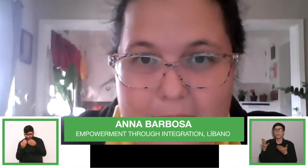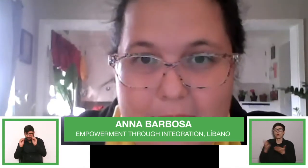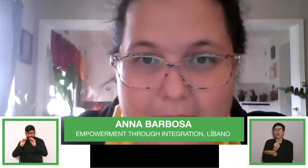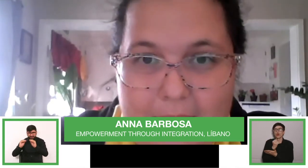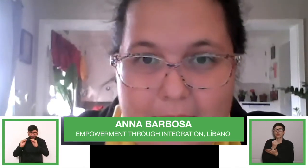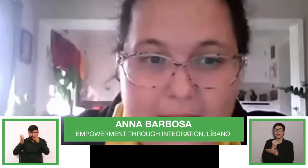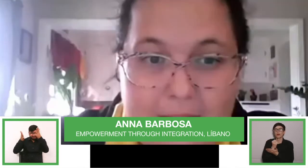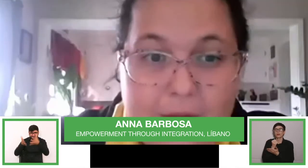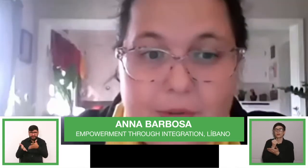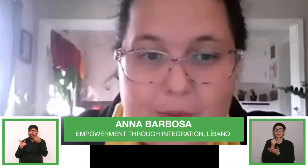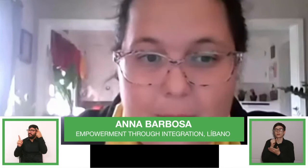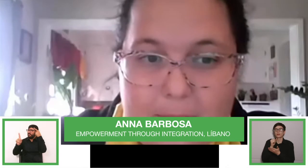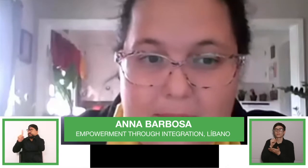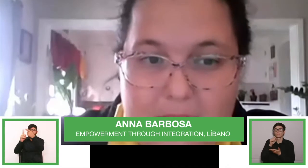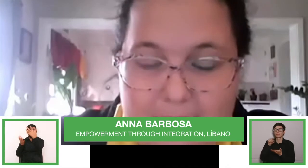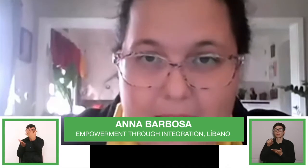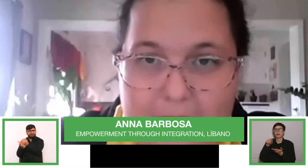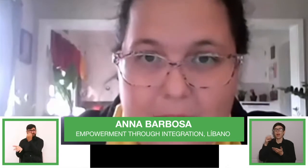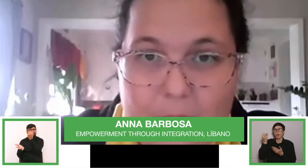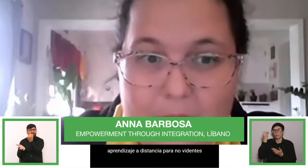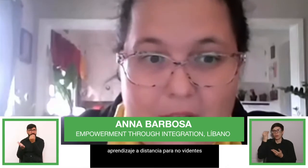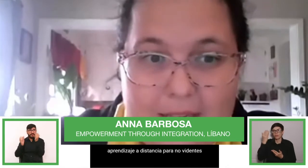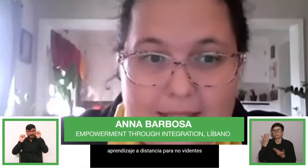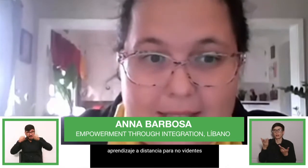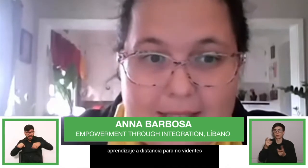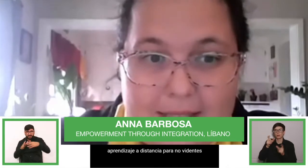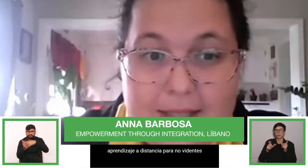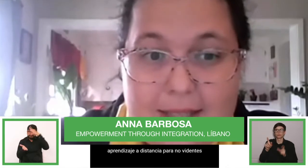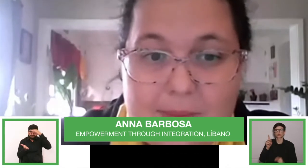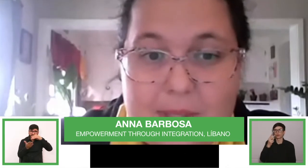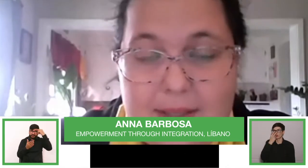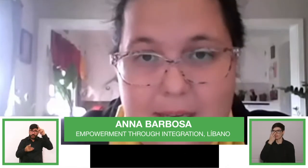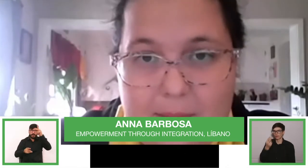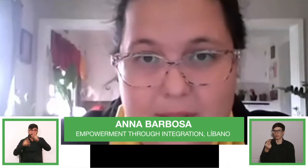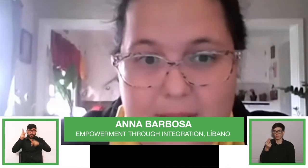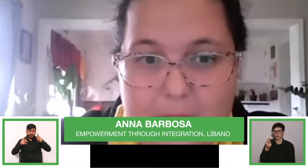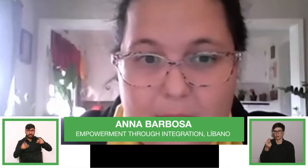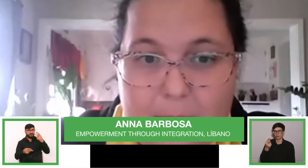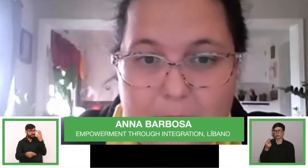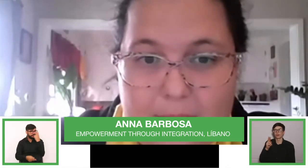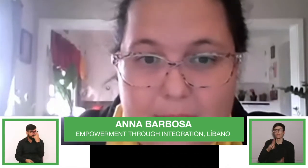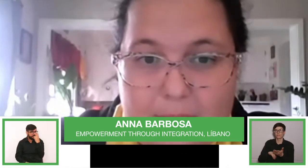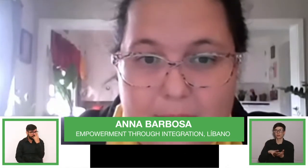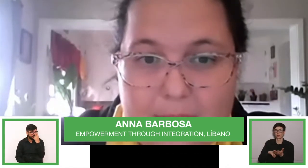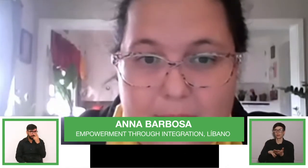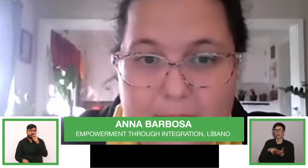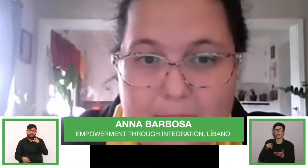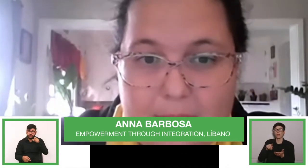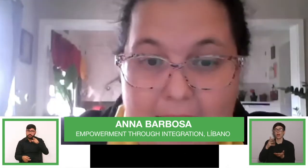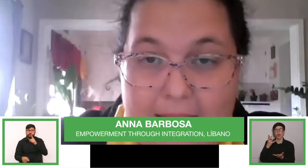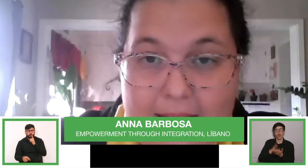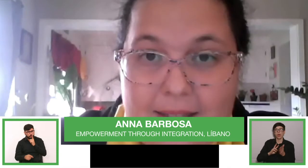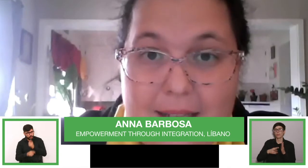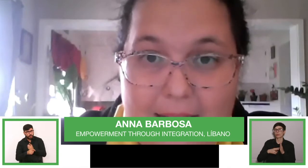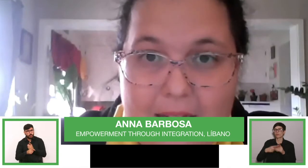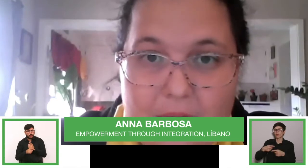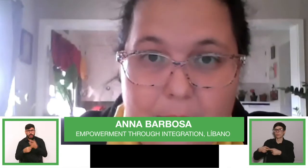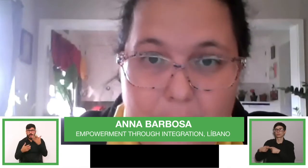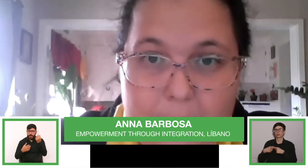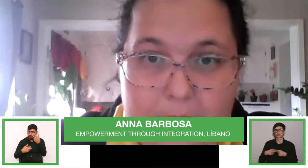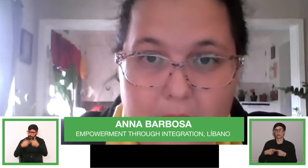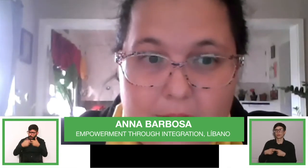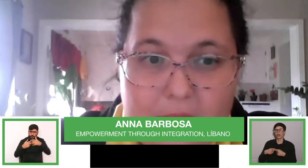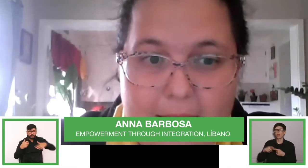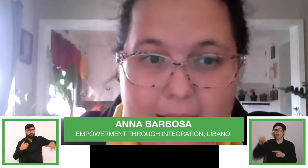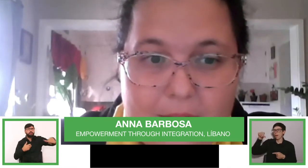Y como todos sabemos, tenemos un gran problema de la sociedad, que es la mala concepción, el